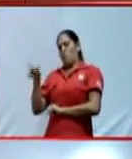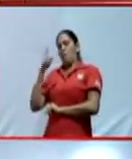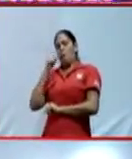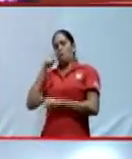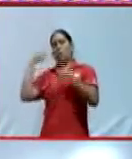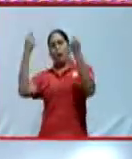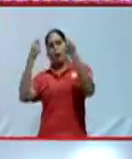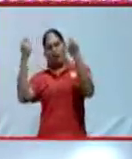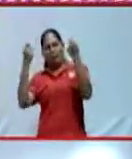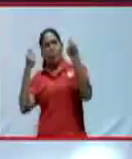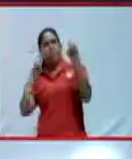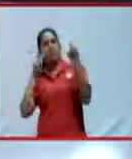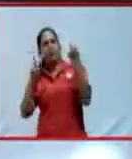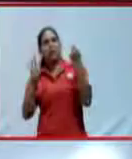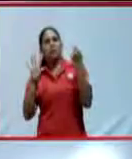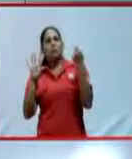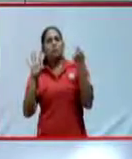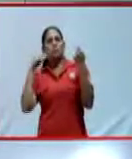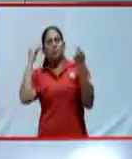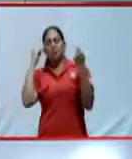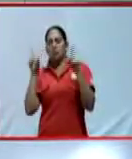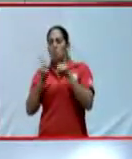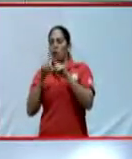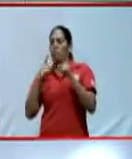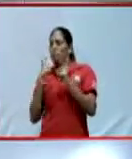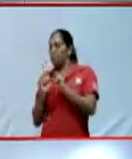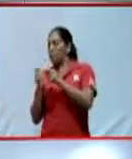llanamente de algo tan grave y tan demostrado,